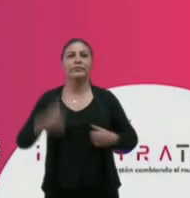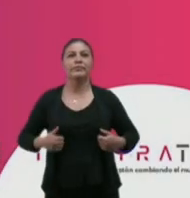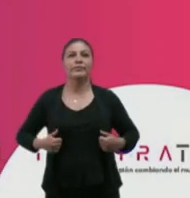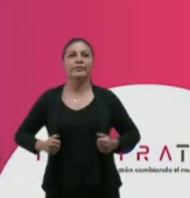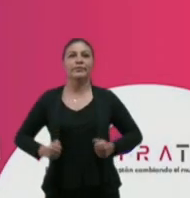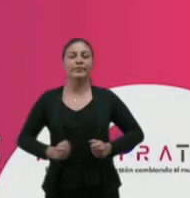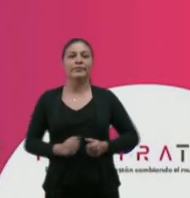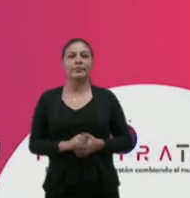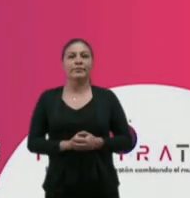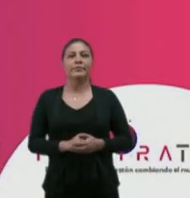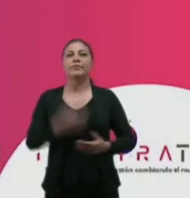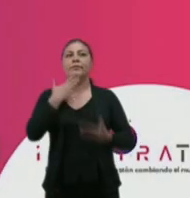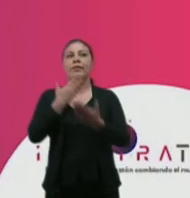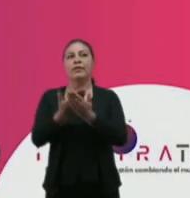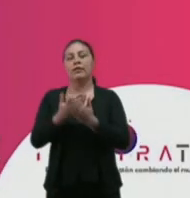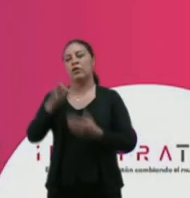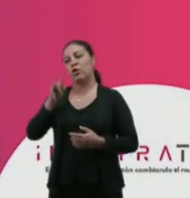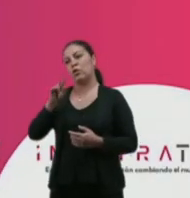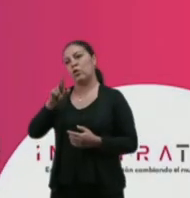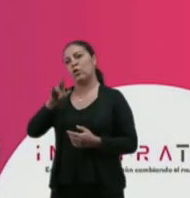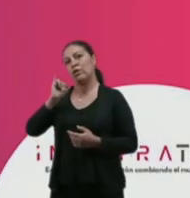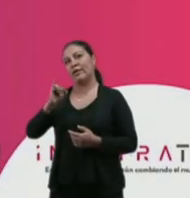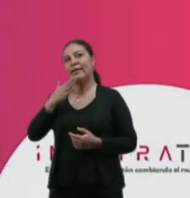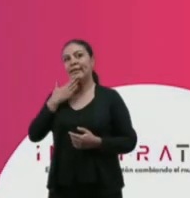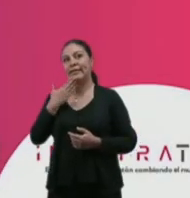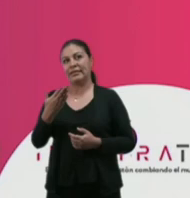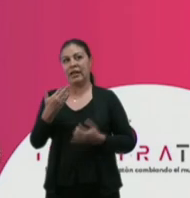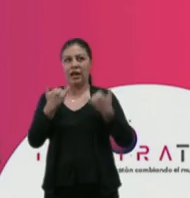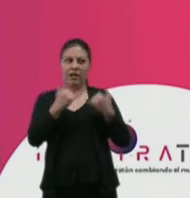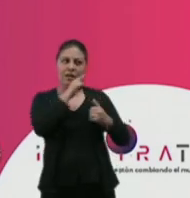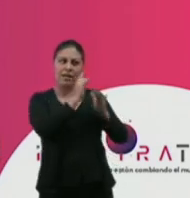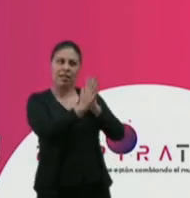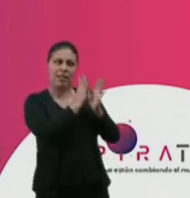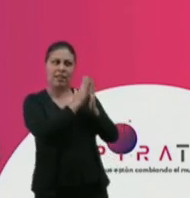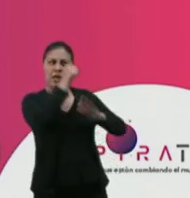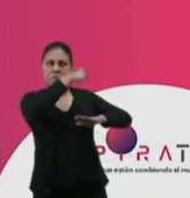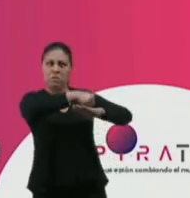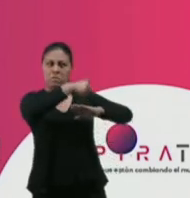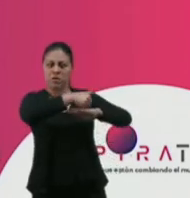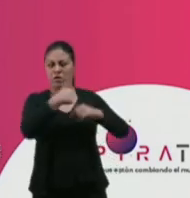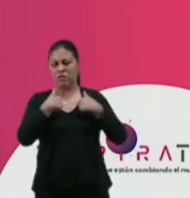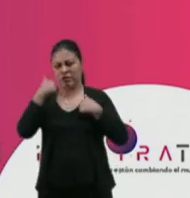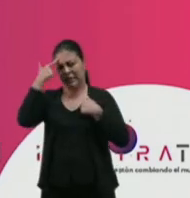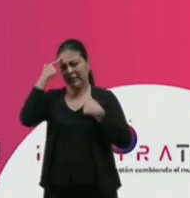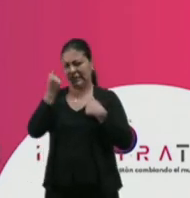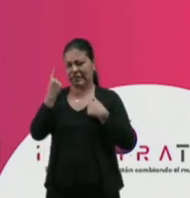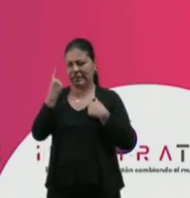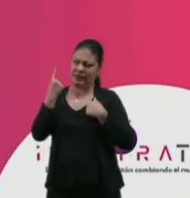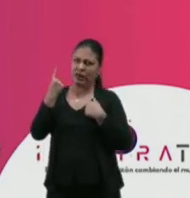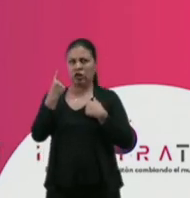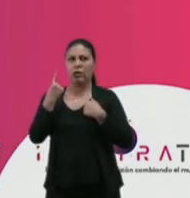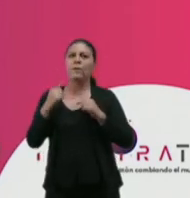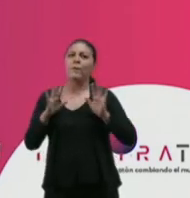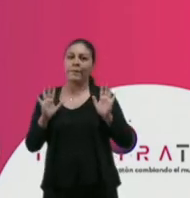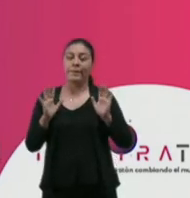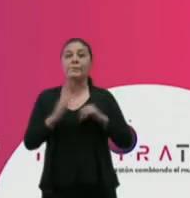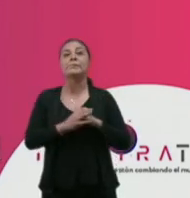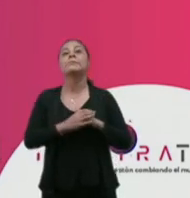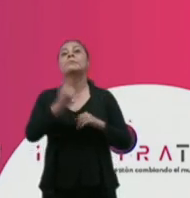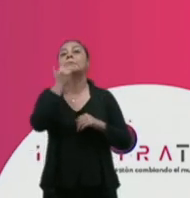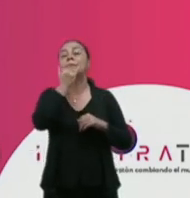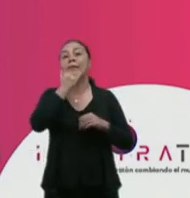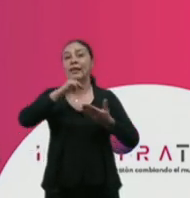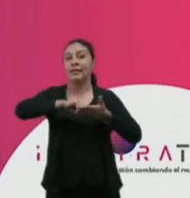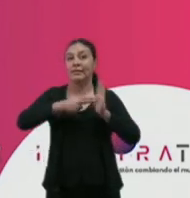Gracias, Uri. Quiero asegurarme de que entiendo la propuesta que me estás diciendo. Lo que estás diciendo es identificar